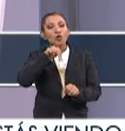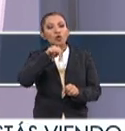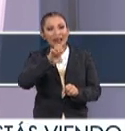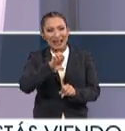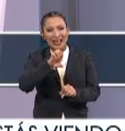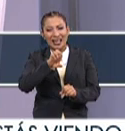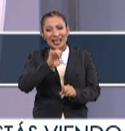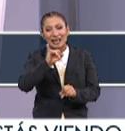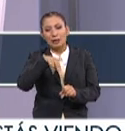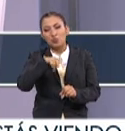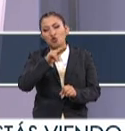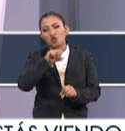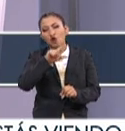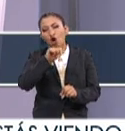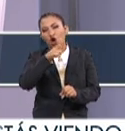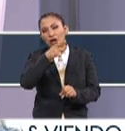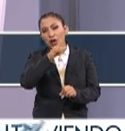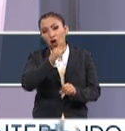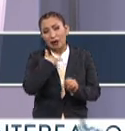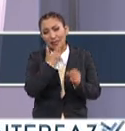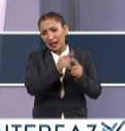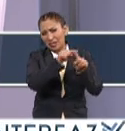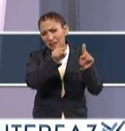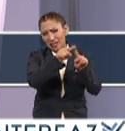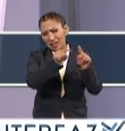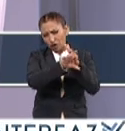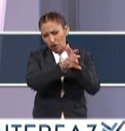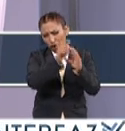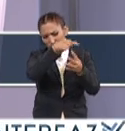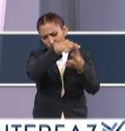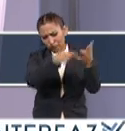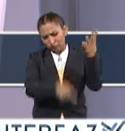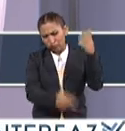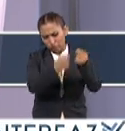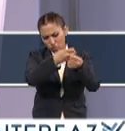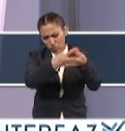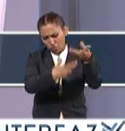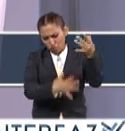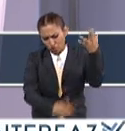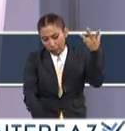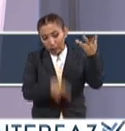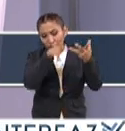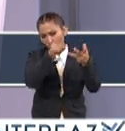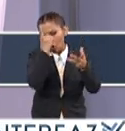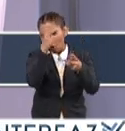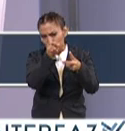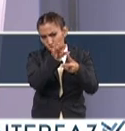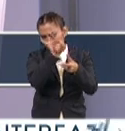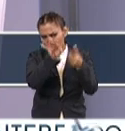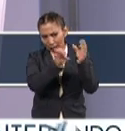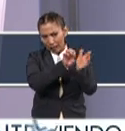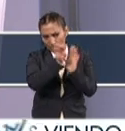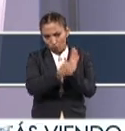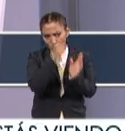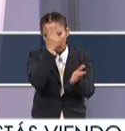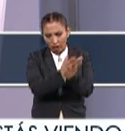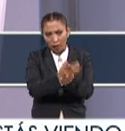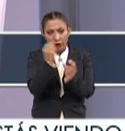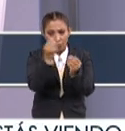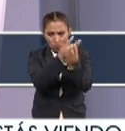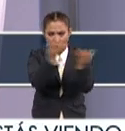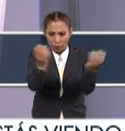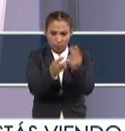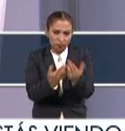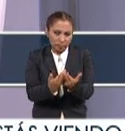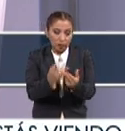inmunitario y está compuesto de una serie de elementos muy diversos. Voy a poner dos ejemplos nada más de